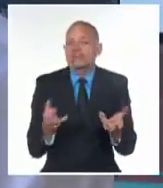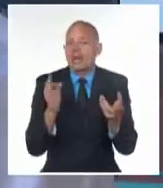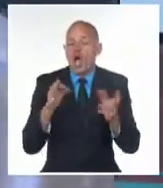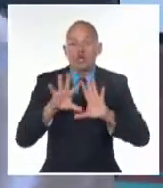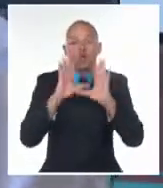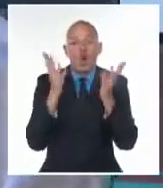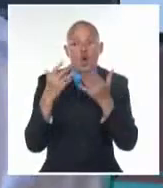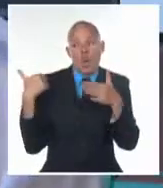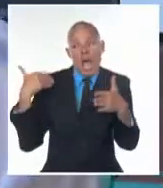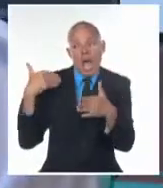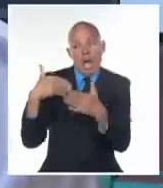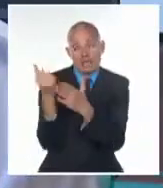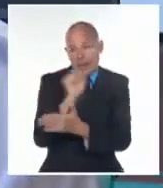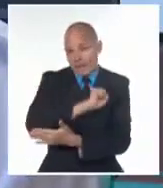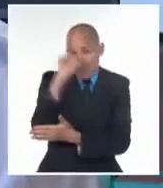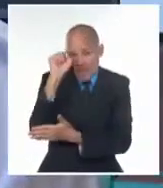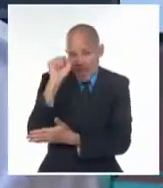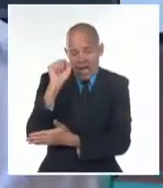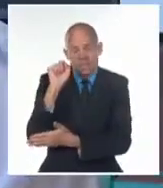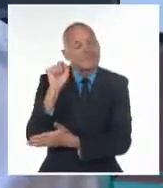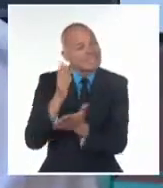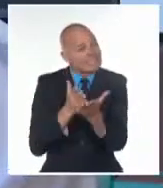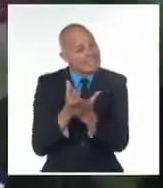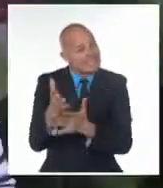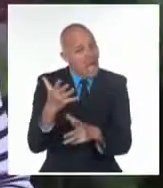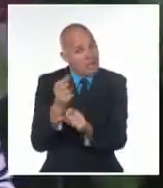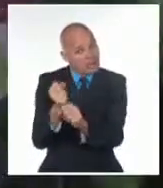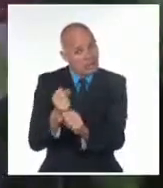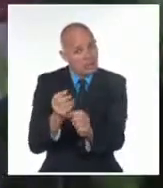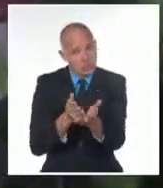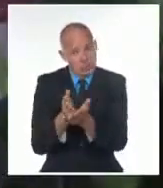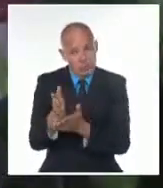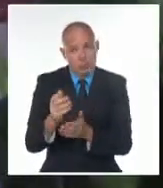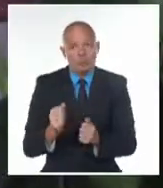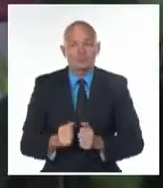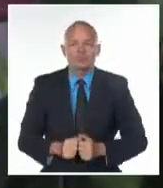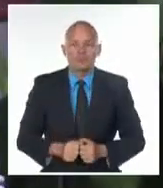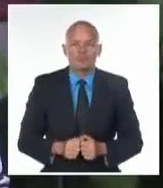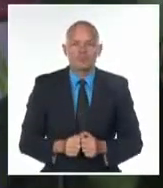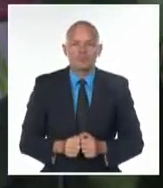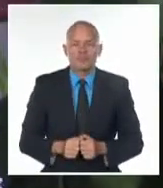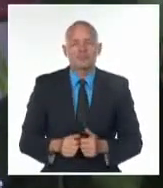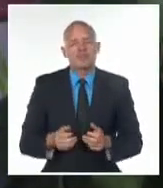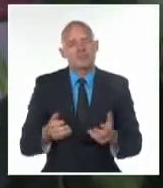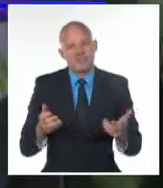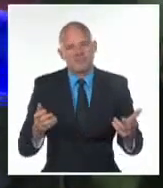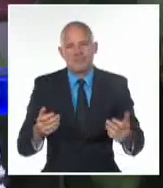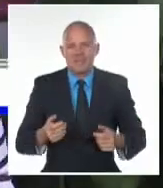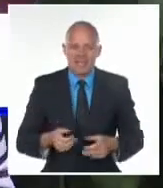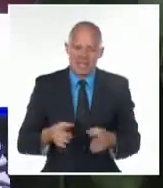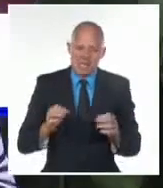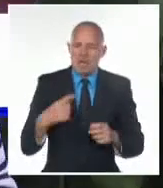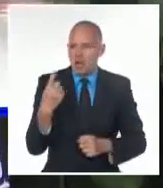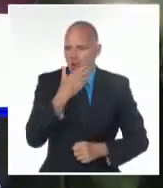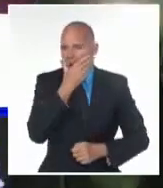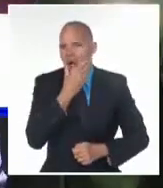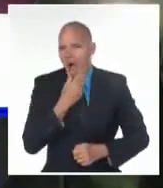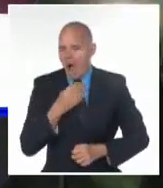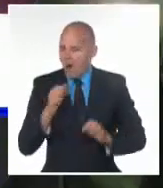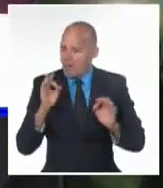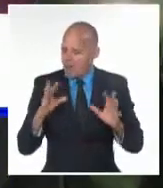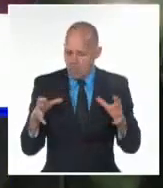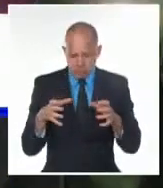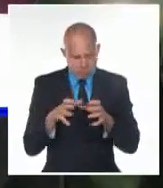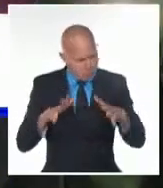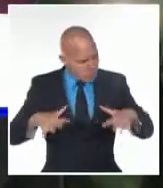que hemos alcanzado a lo largo de estos años de revolución. Entonces nosotros los jóvenes, con este mismo impulso, con esta misma creatividad, con